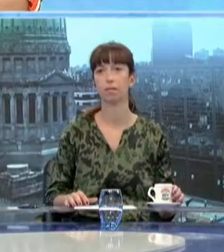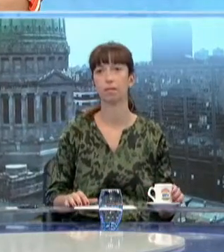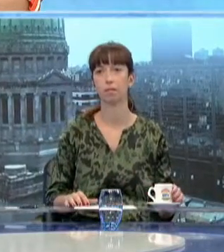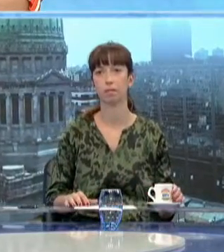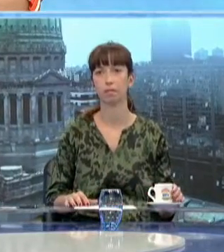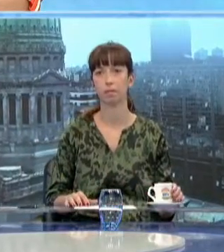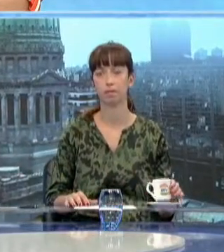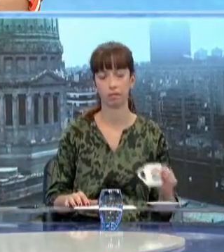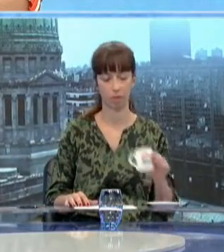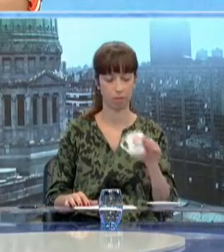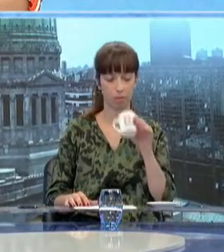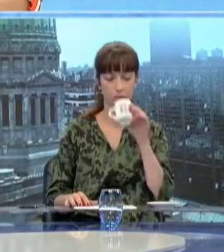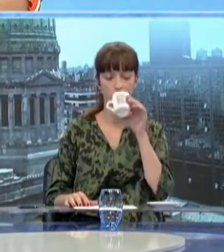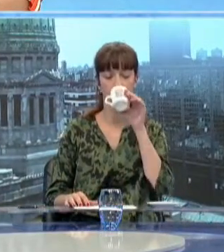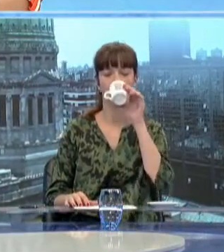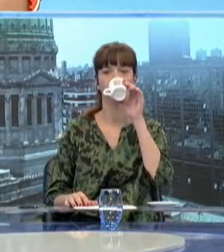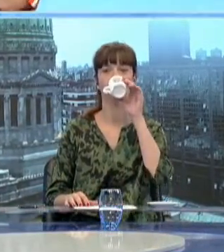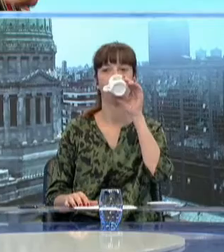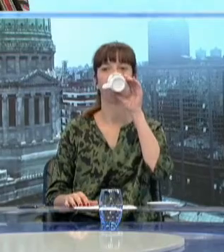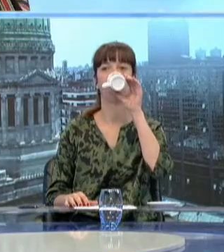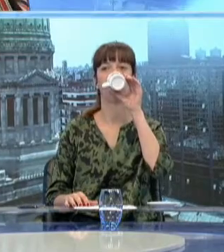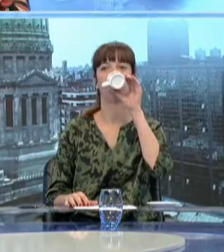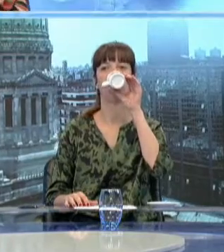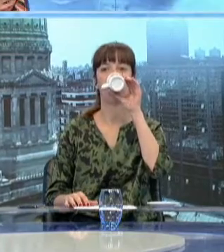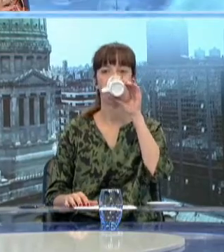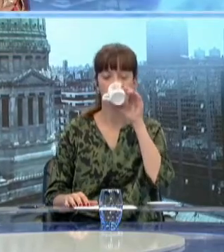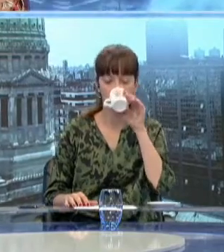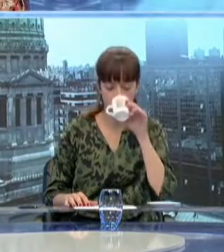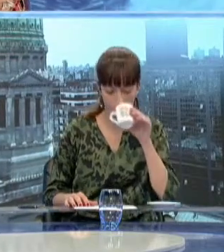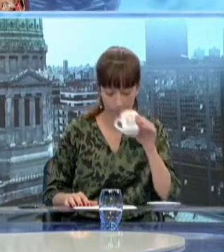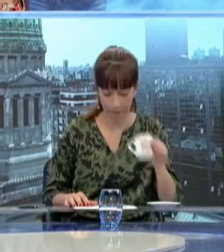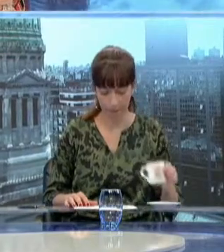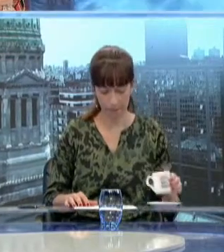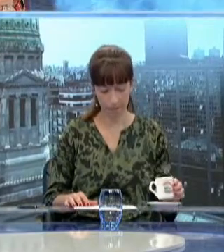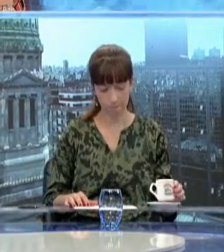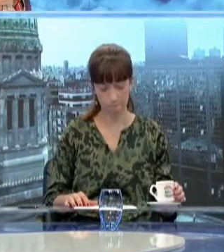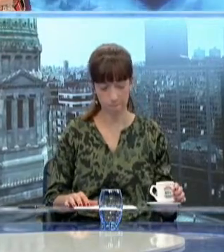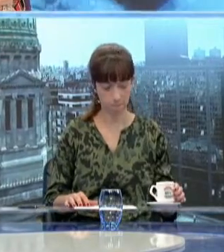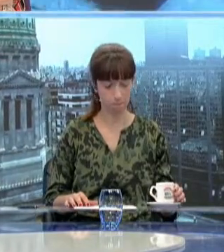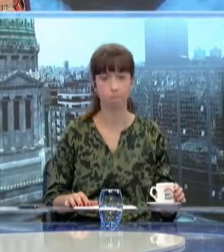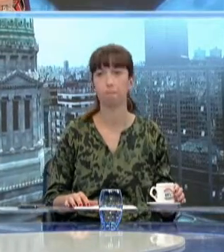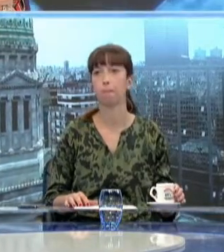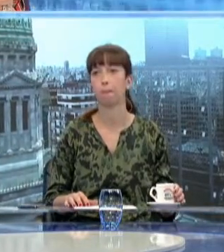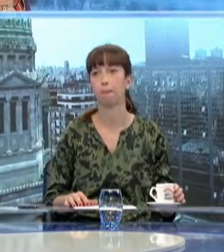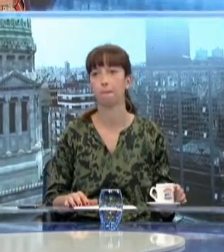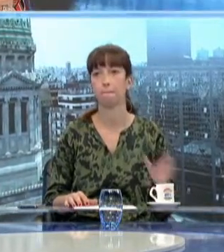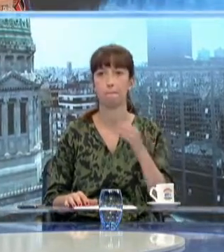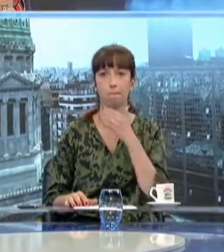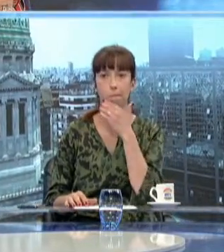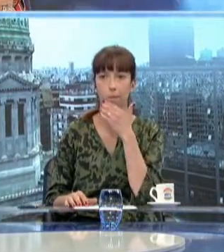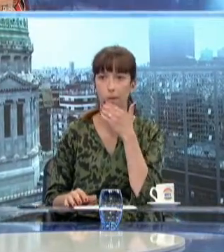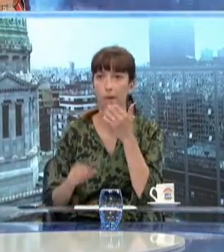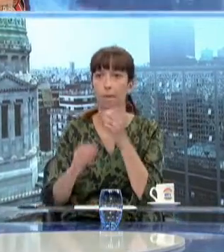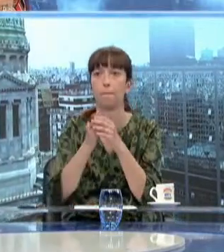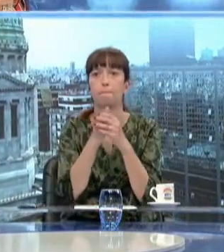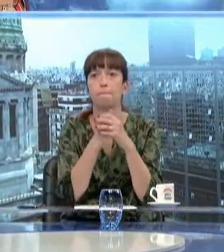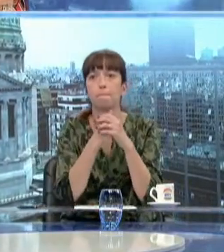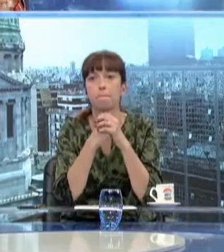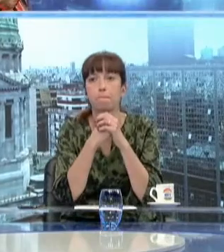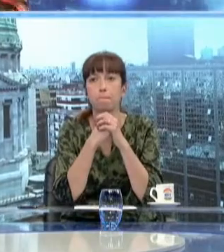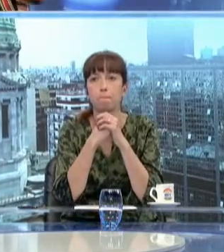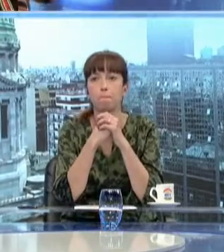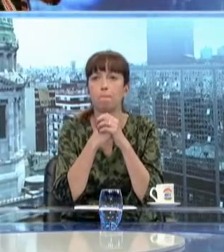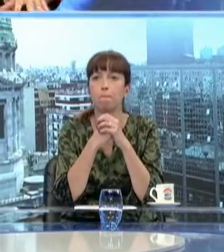fiscal. Hasta tal punto que tiende también, lo hicieron durante toda la reunión de hoy,